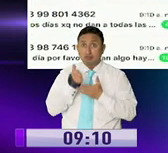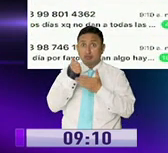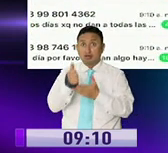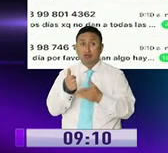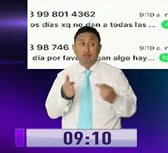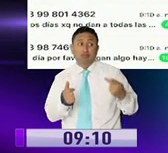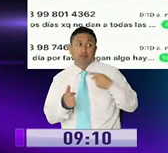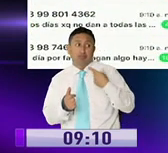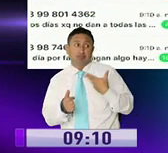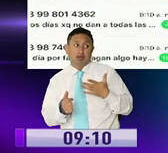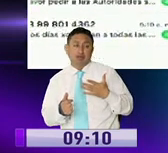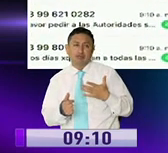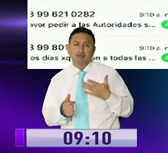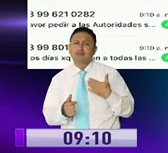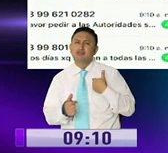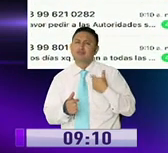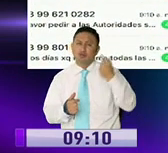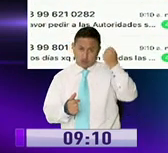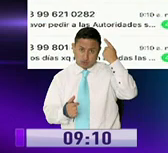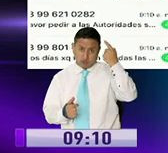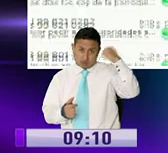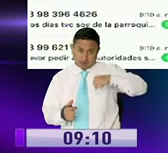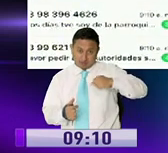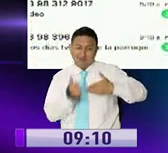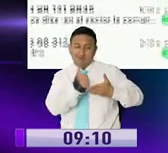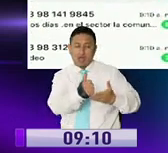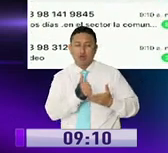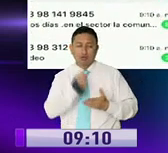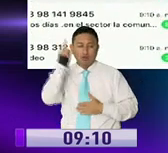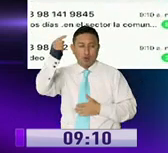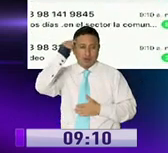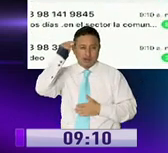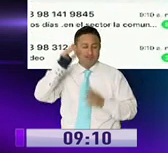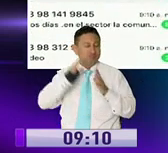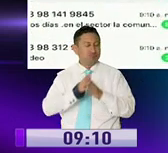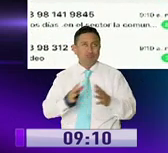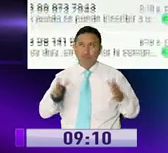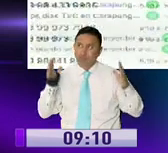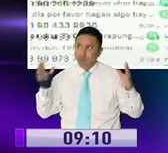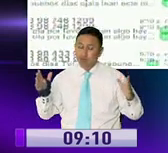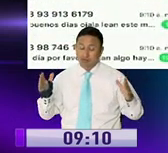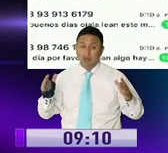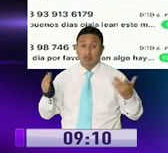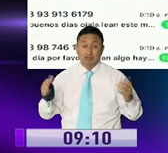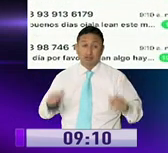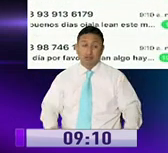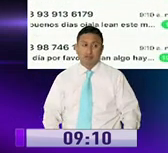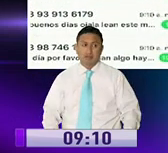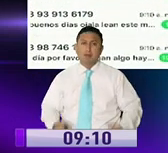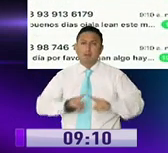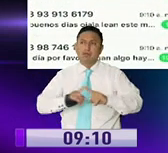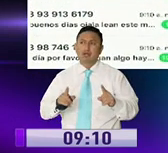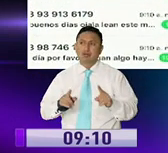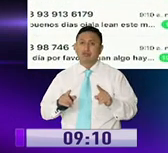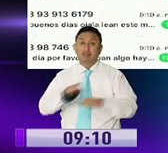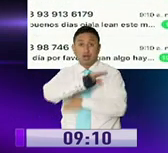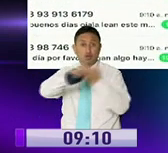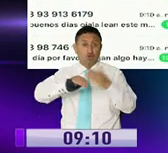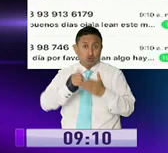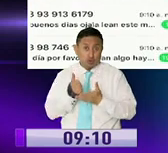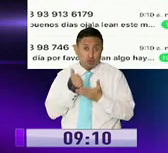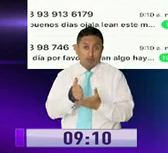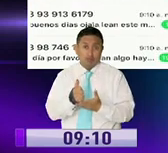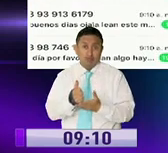diga. Yo entiendo que también la ayuda gubernamental está sobrepasada en muchos aspectos. Entonces, tratemos de ver cómo ayudamos todos. O